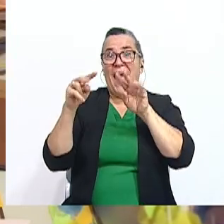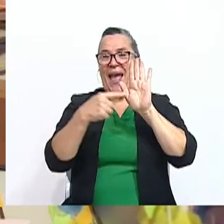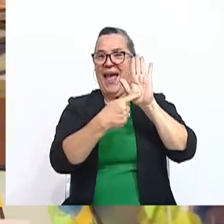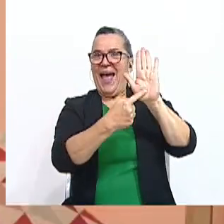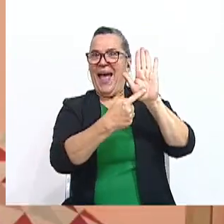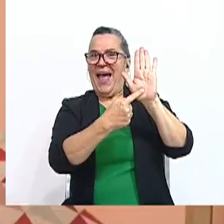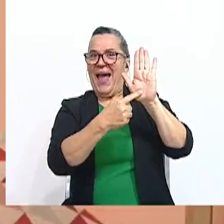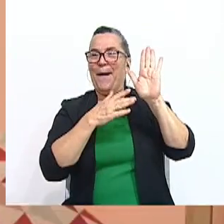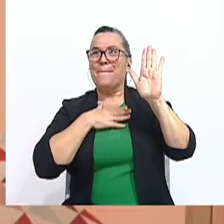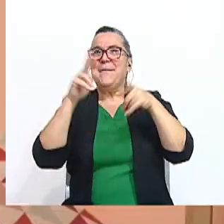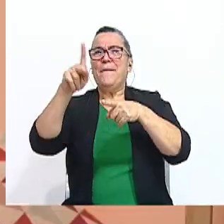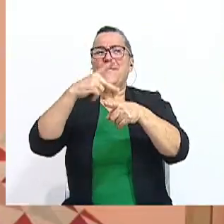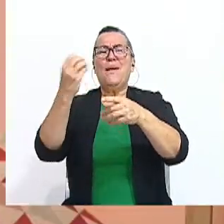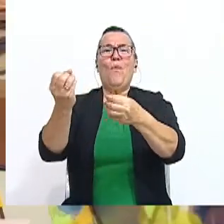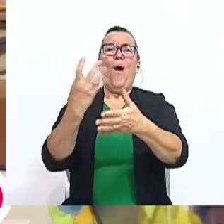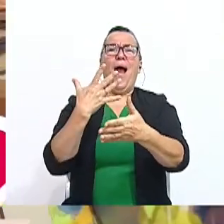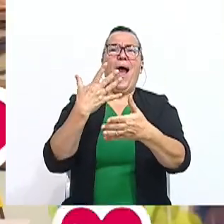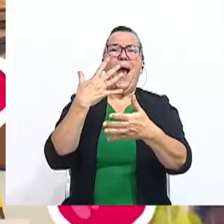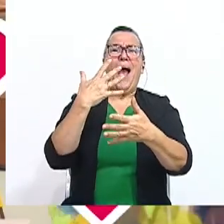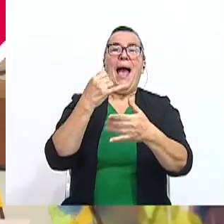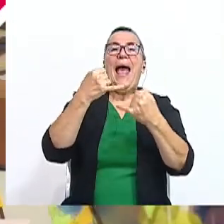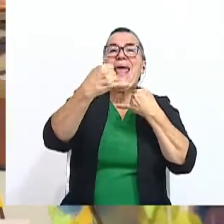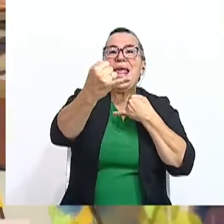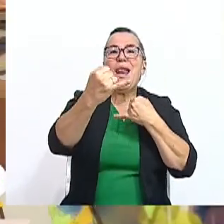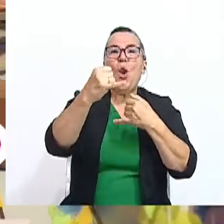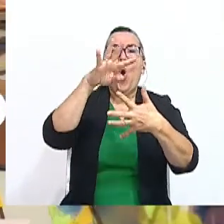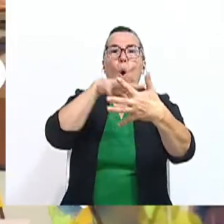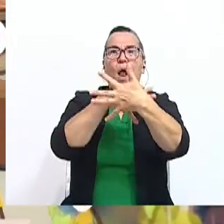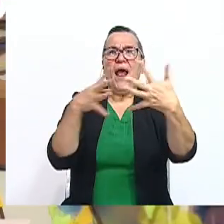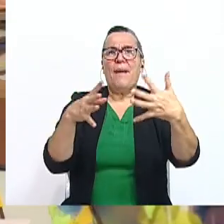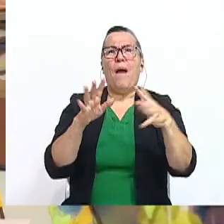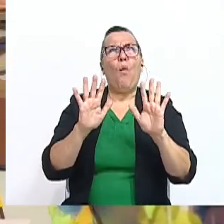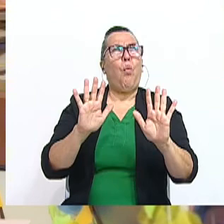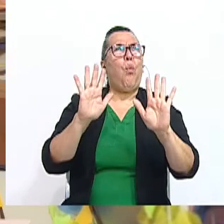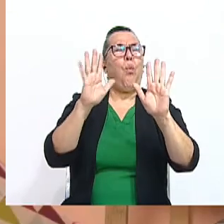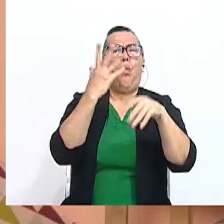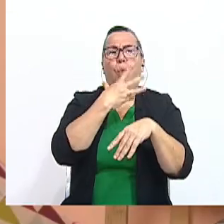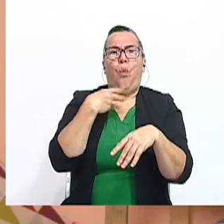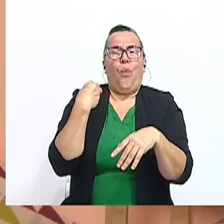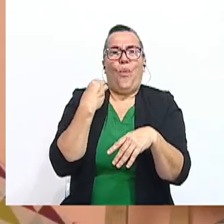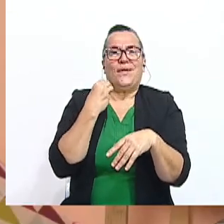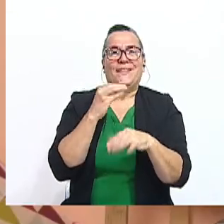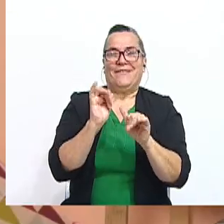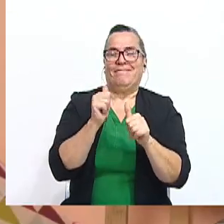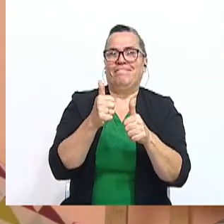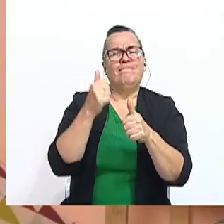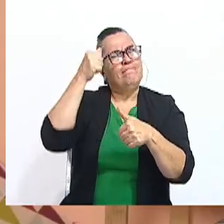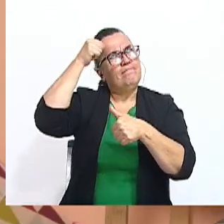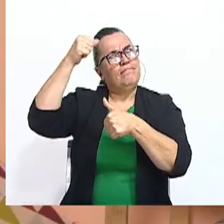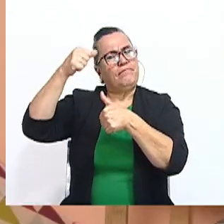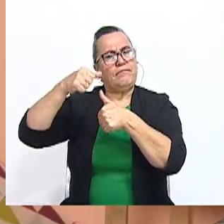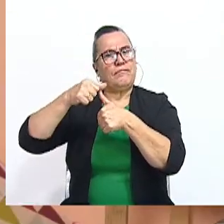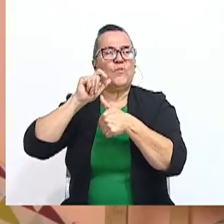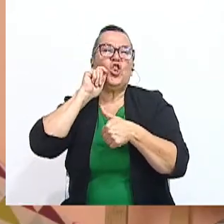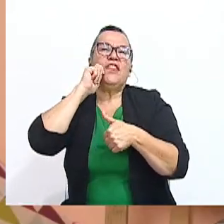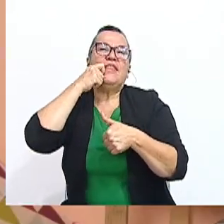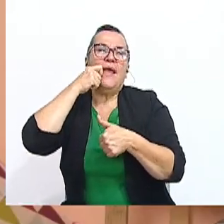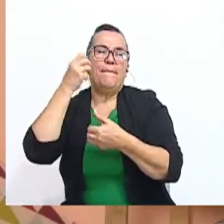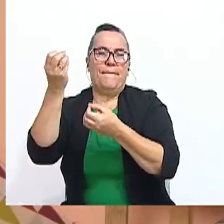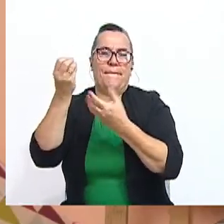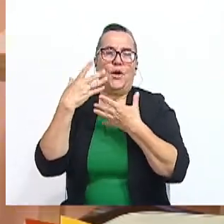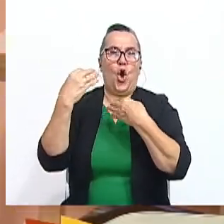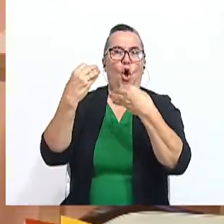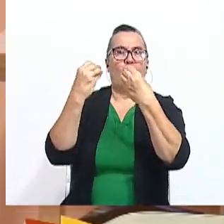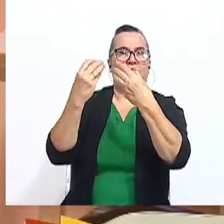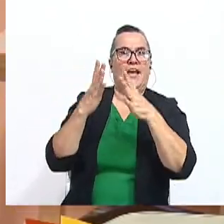mandó mi primo. Está lindo, ¿verdad? A mí me encanta, le quedó súper chiva. Bueno, eso me recordó un tip que me enseñó un profe para